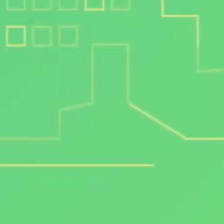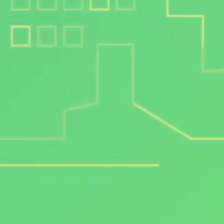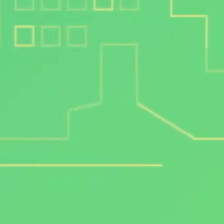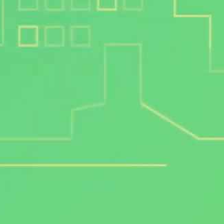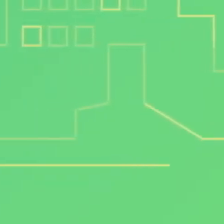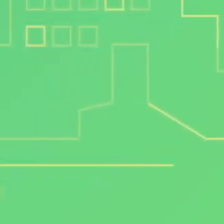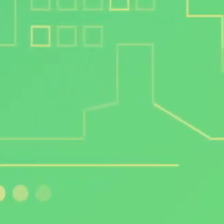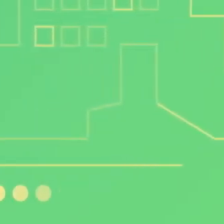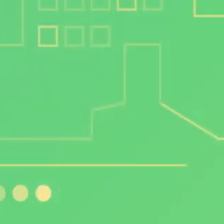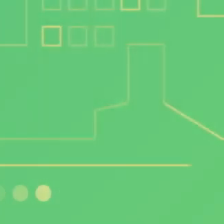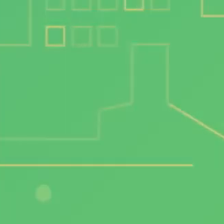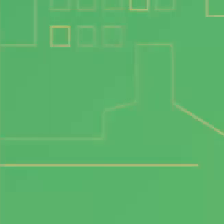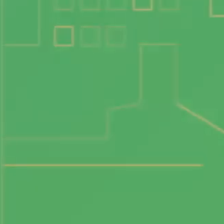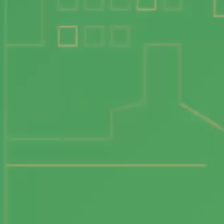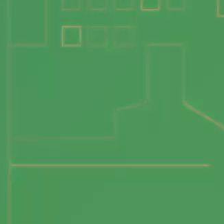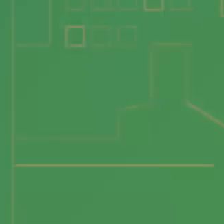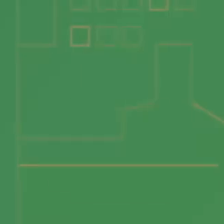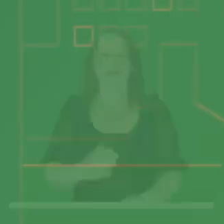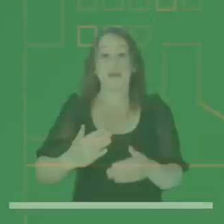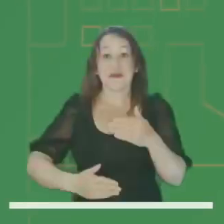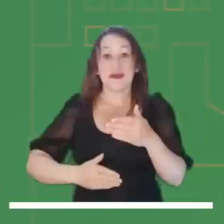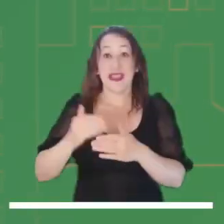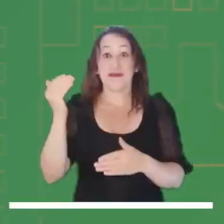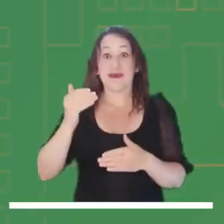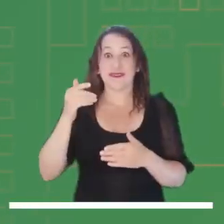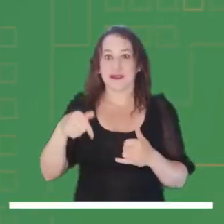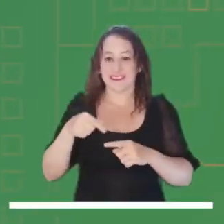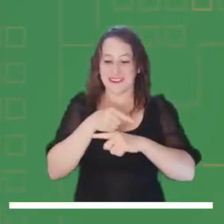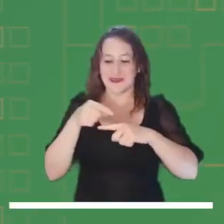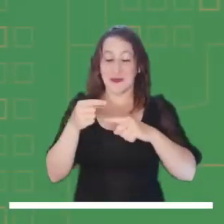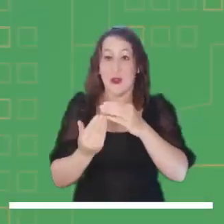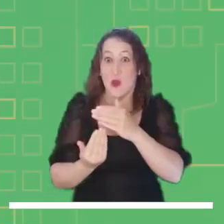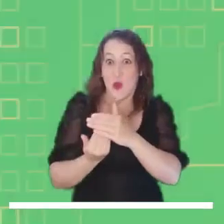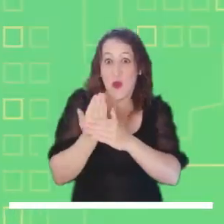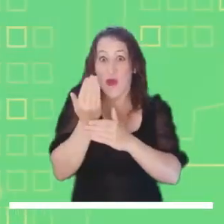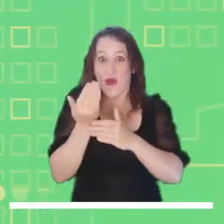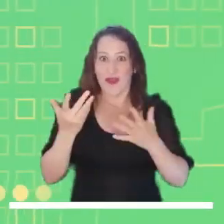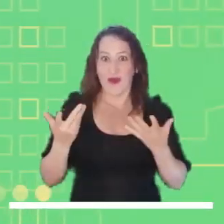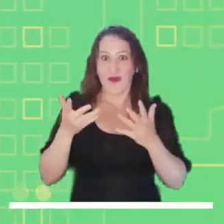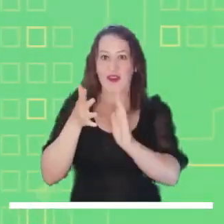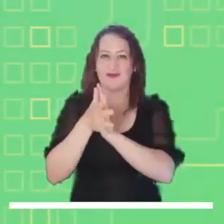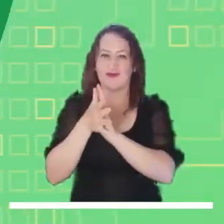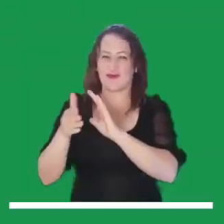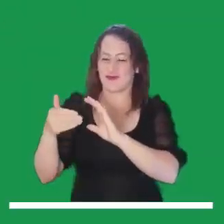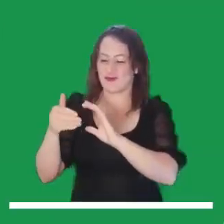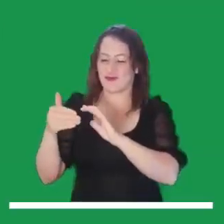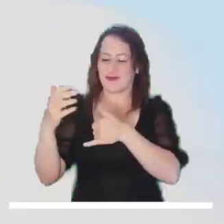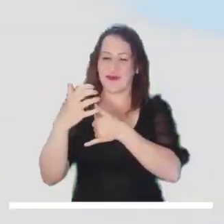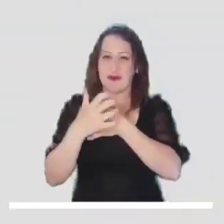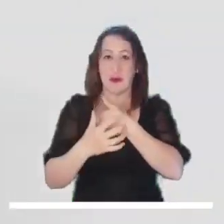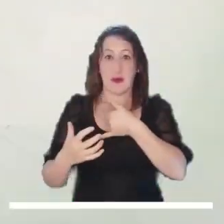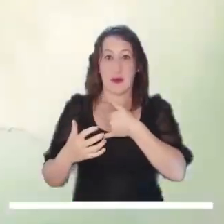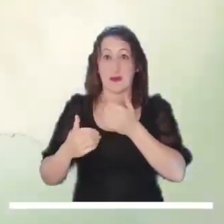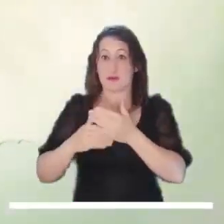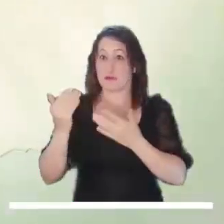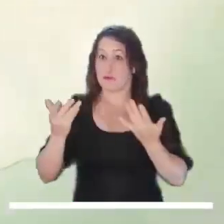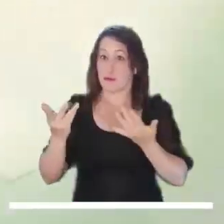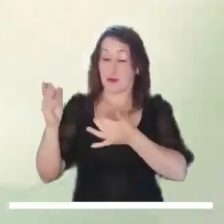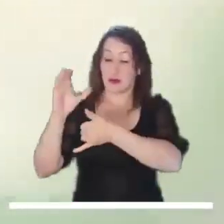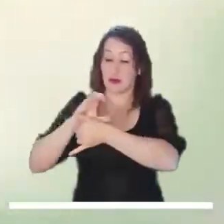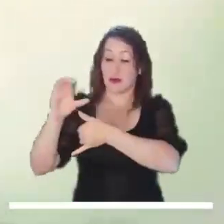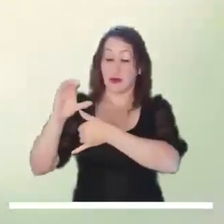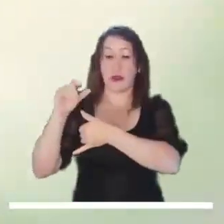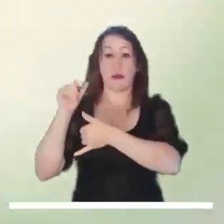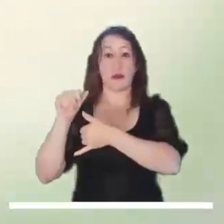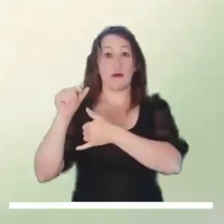Iniciamos esta nueva semana con la información meteorológica de la mañana en cada una de las regiones del país. Empecemos